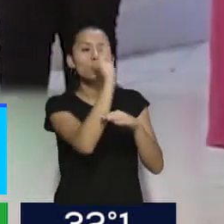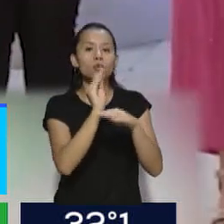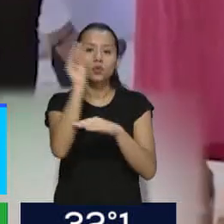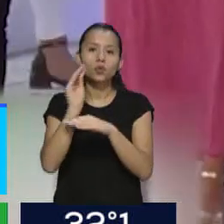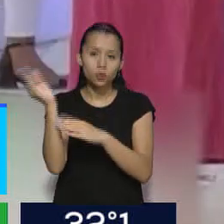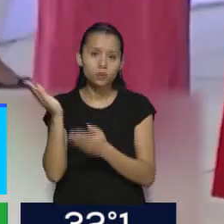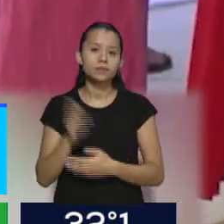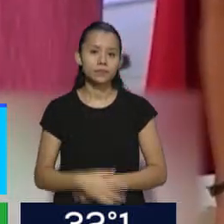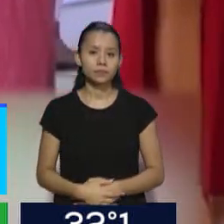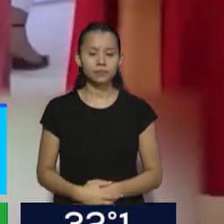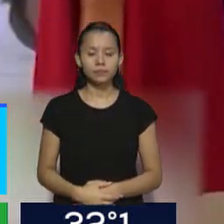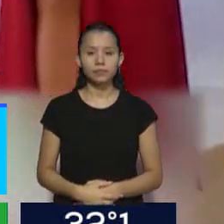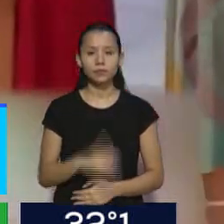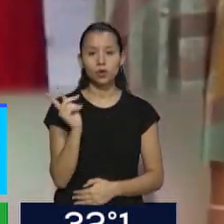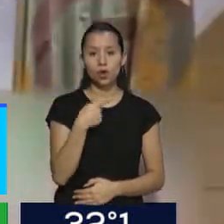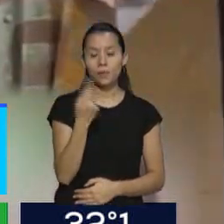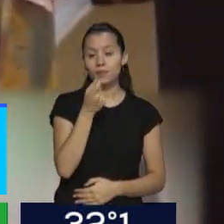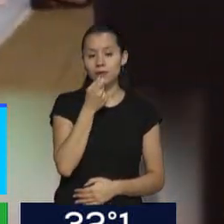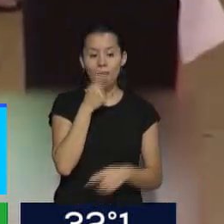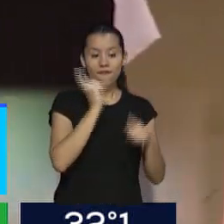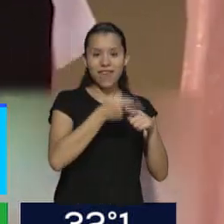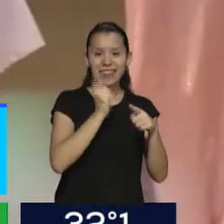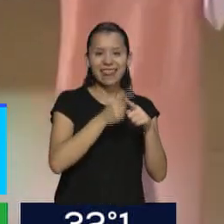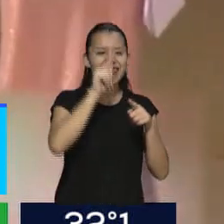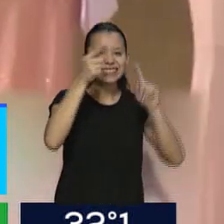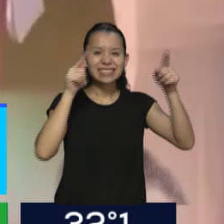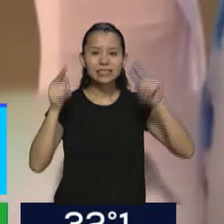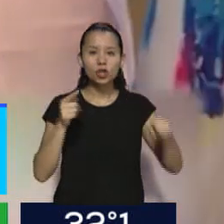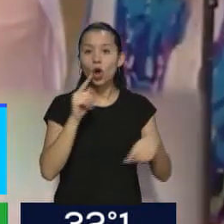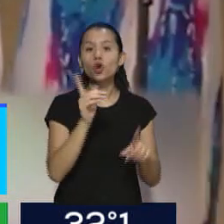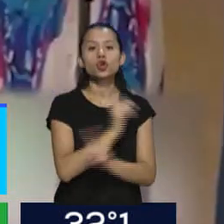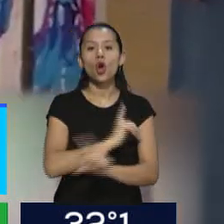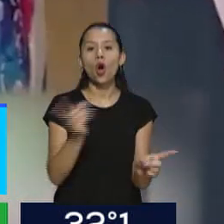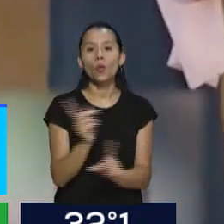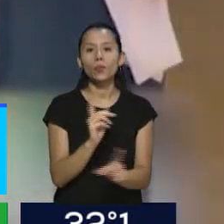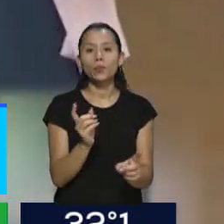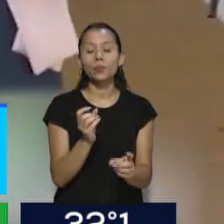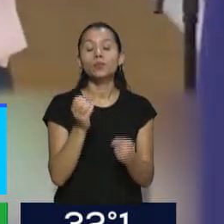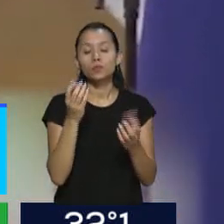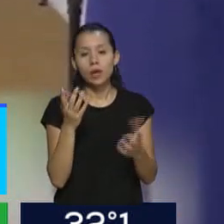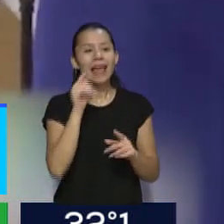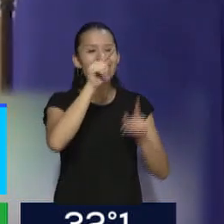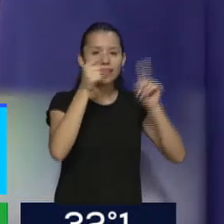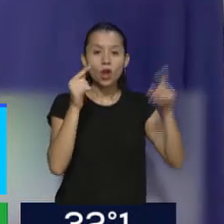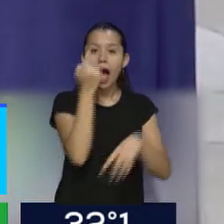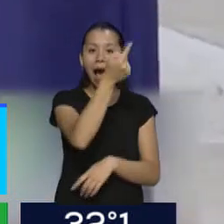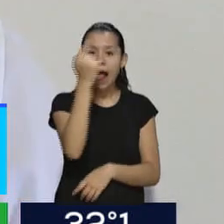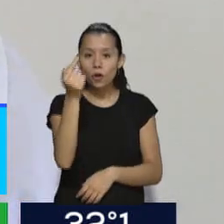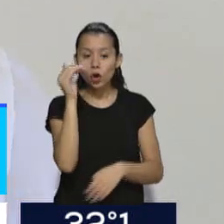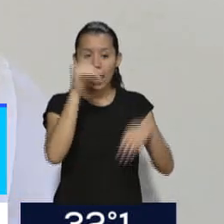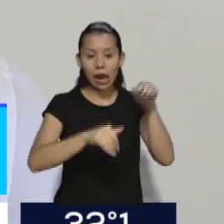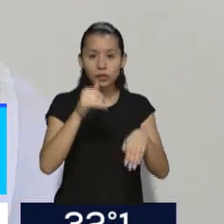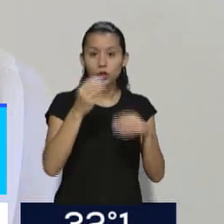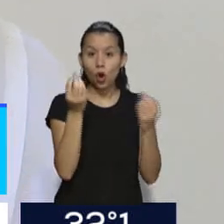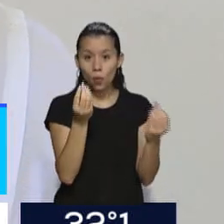decidido eliminar las fiestas distritales. Se va a resolver la elección de cada distrito, de cada representante de cada distrito de